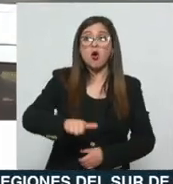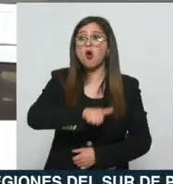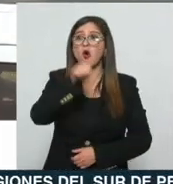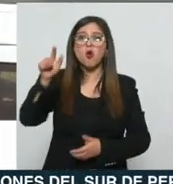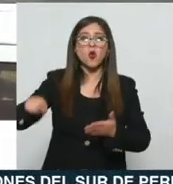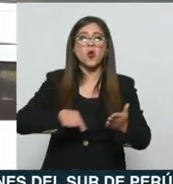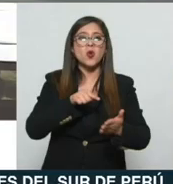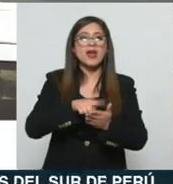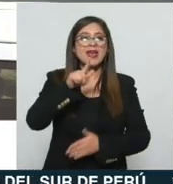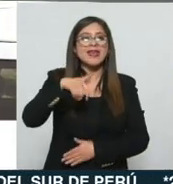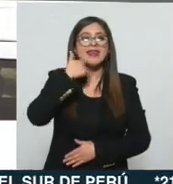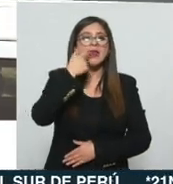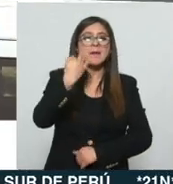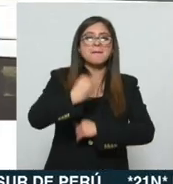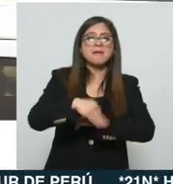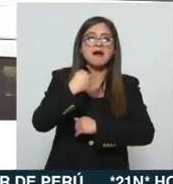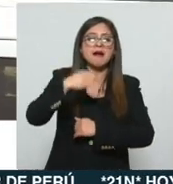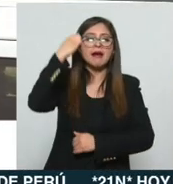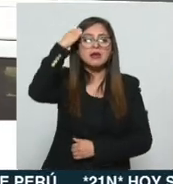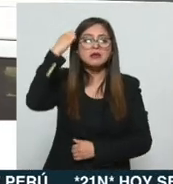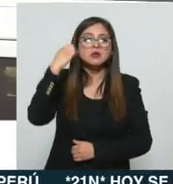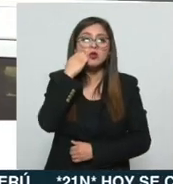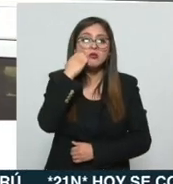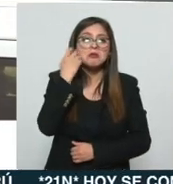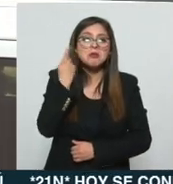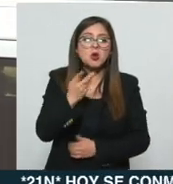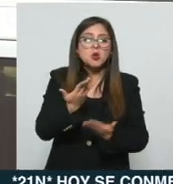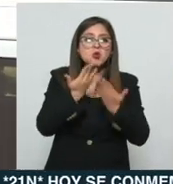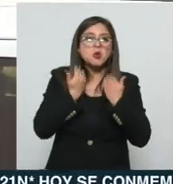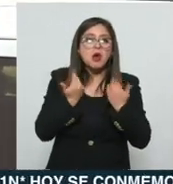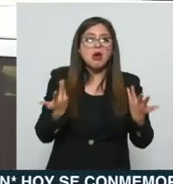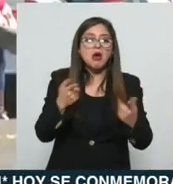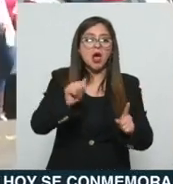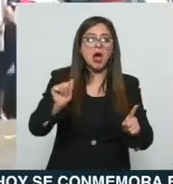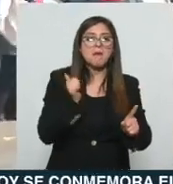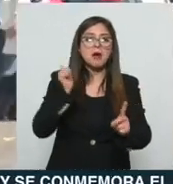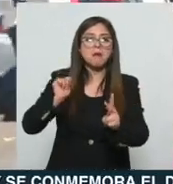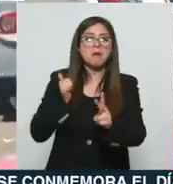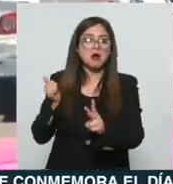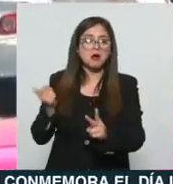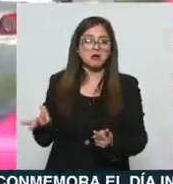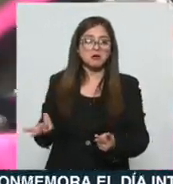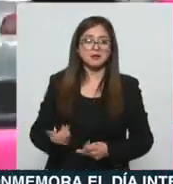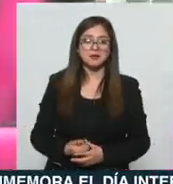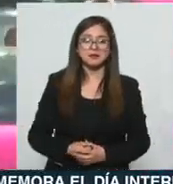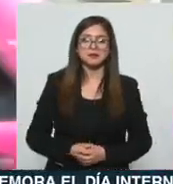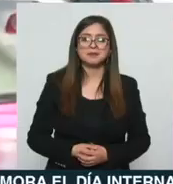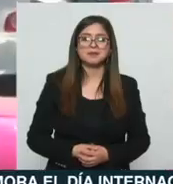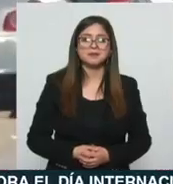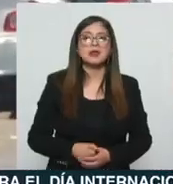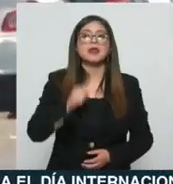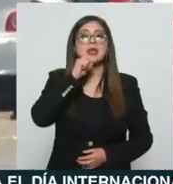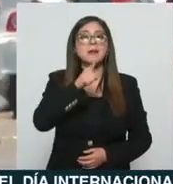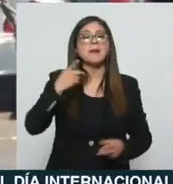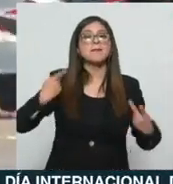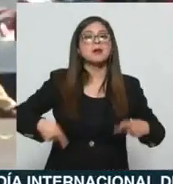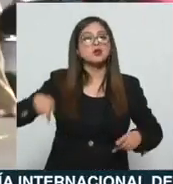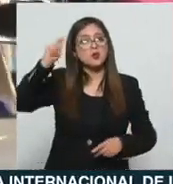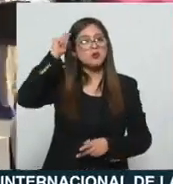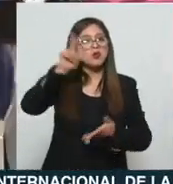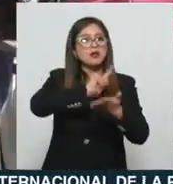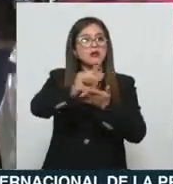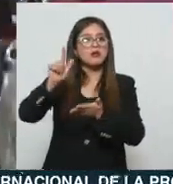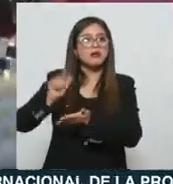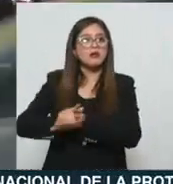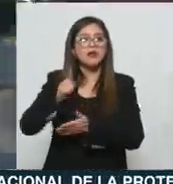uno estacionarse, y el problema es de que no hay lugar, pues todos están apartados. Además, lavadores y cuidadores de autos